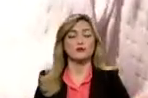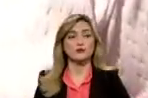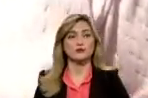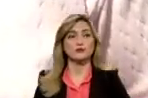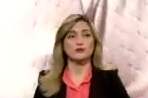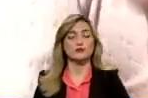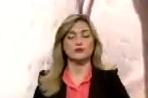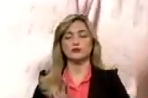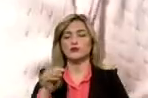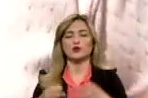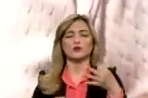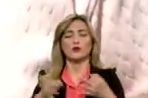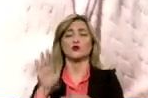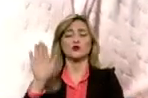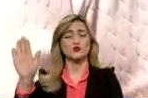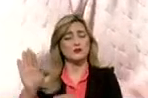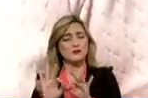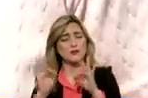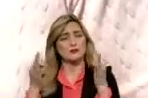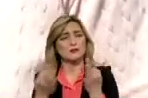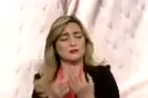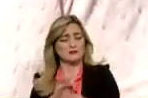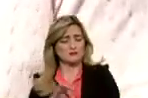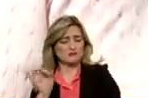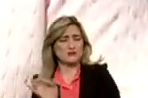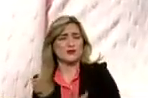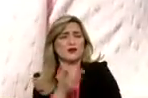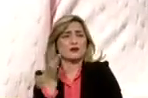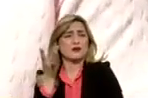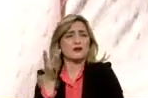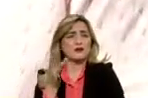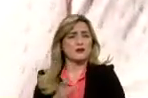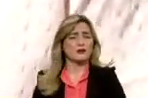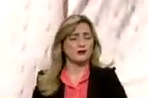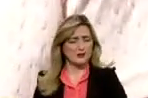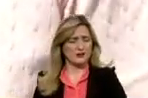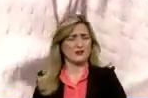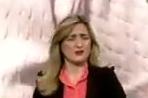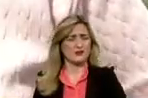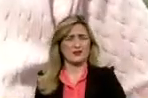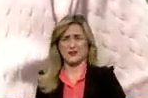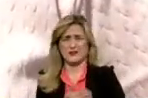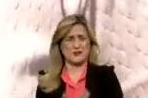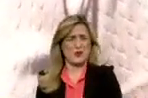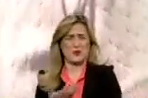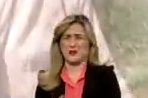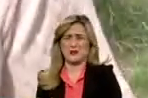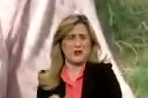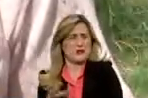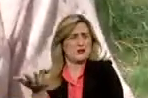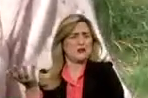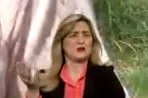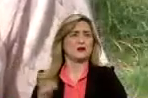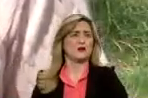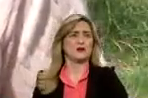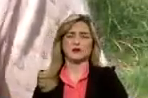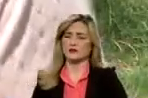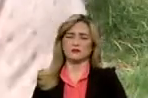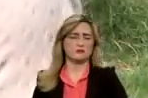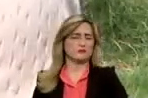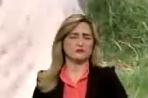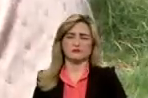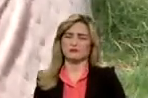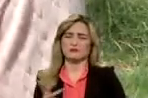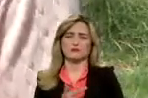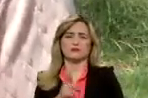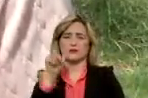Es justo que los familiares le dejen abandonado como que fuera cualquier cosa. Mal se le puede hacer esto,